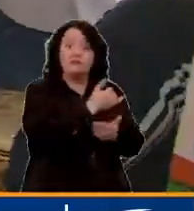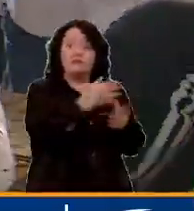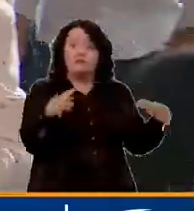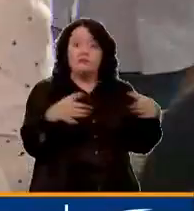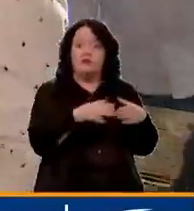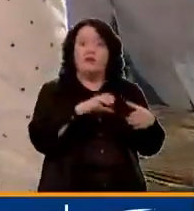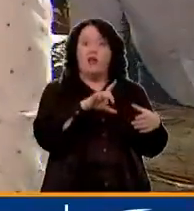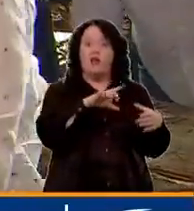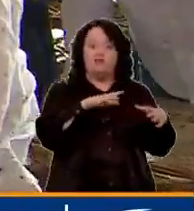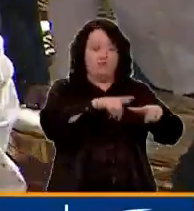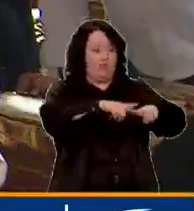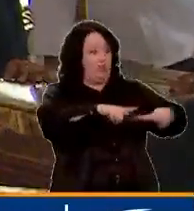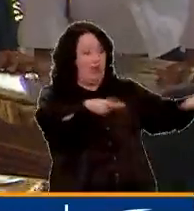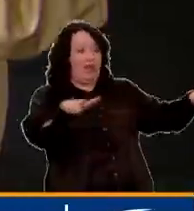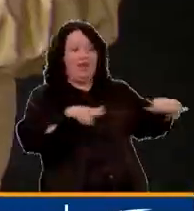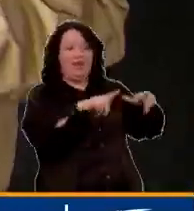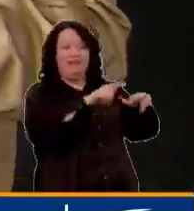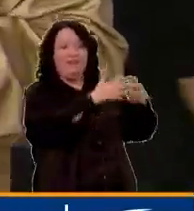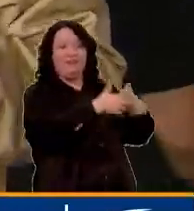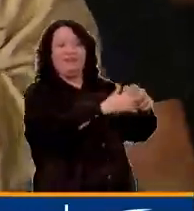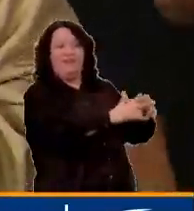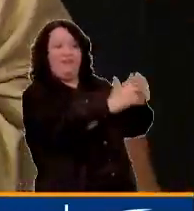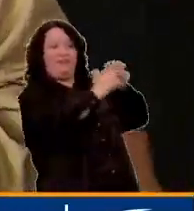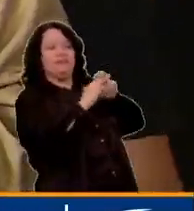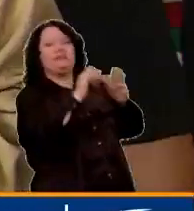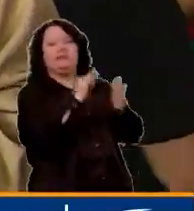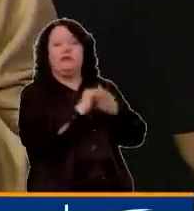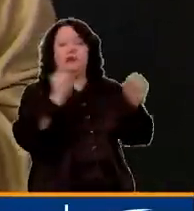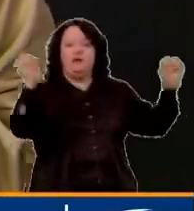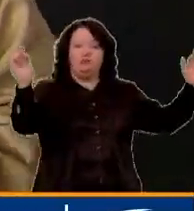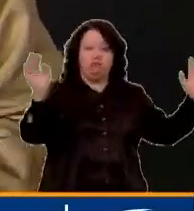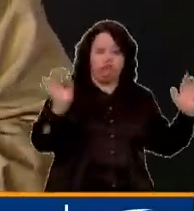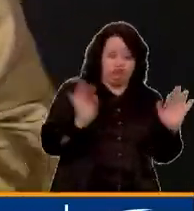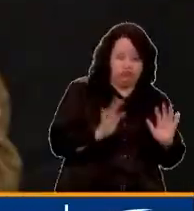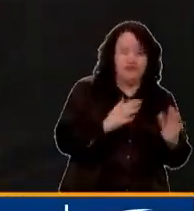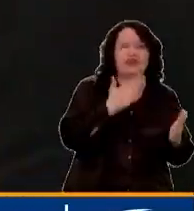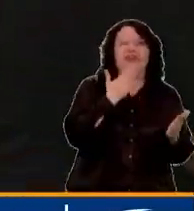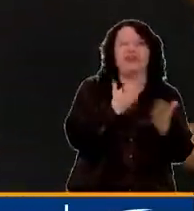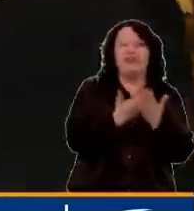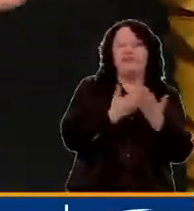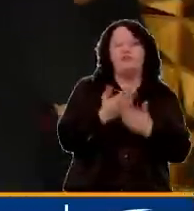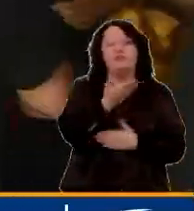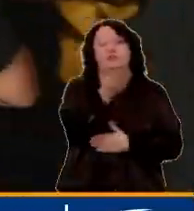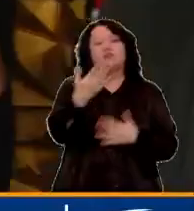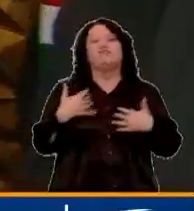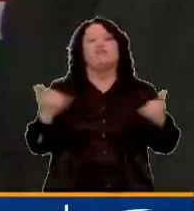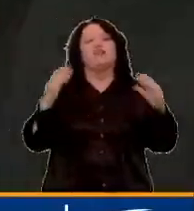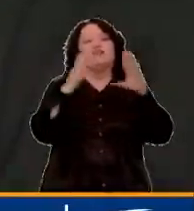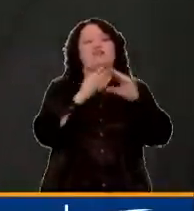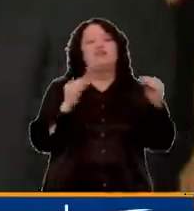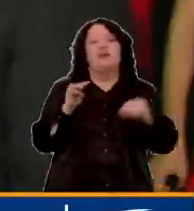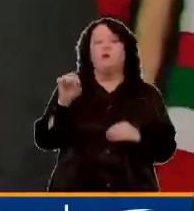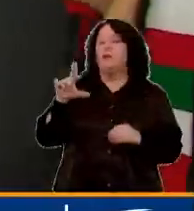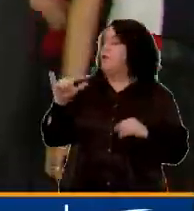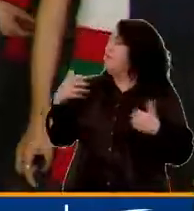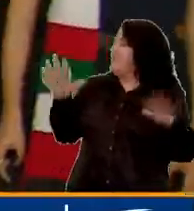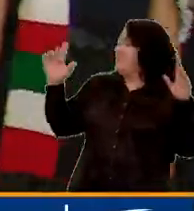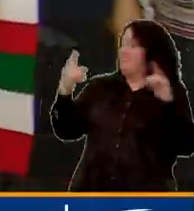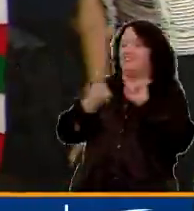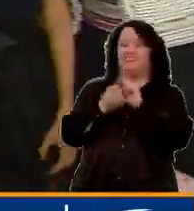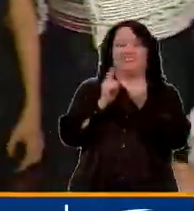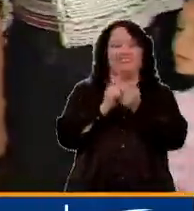que nos prestó este maravilloso lugar para agrupar a toda esta gente. Para ustedes, una feliz Navidad. Malú, terminamos este encuentro.